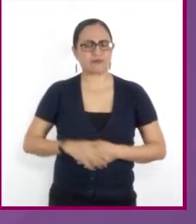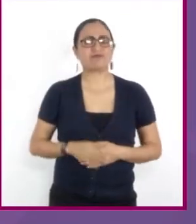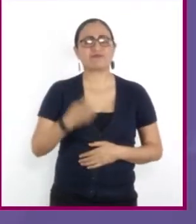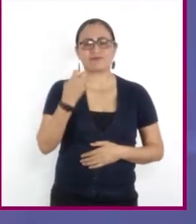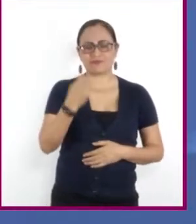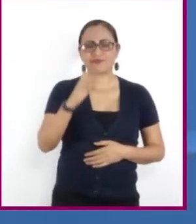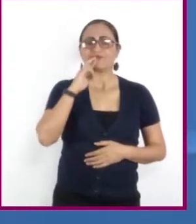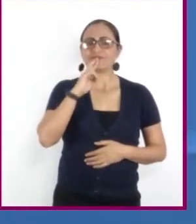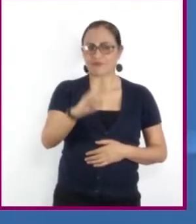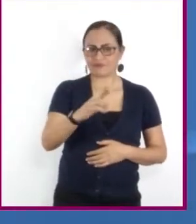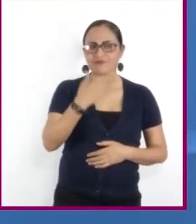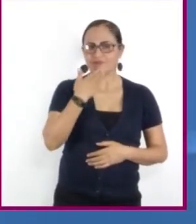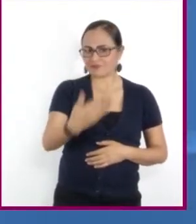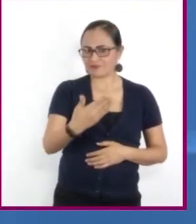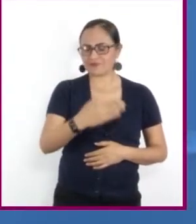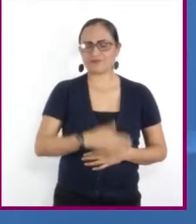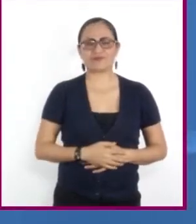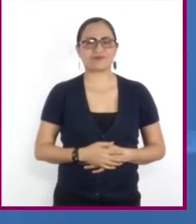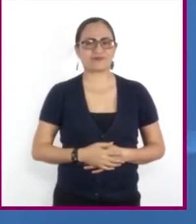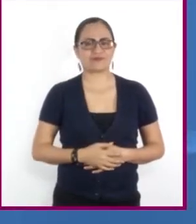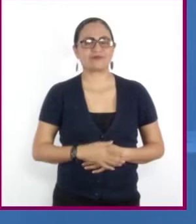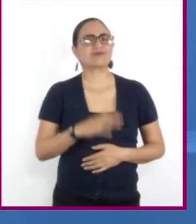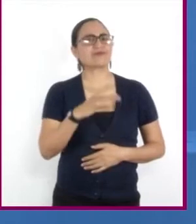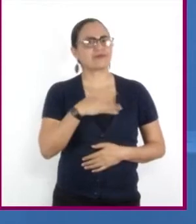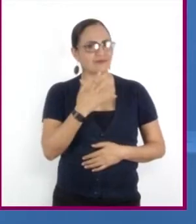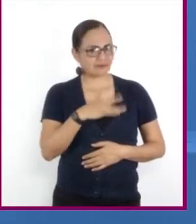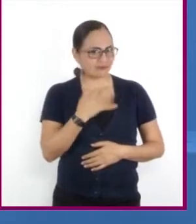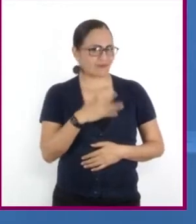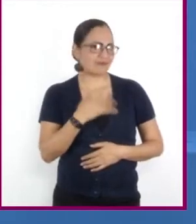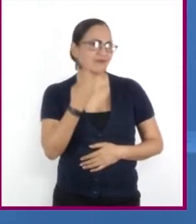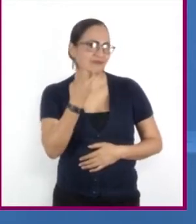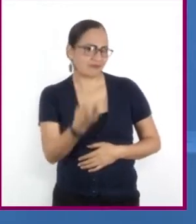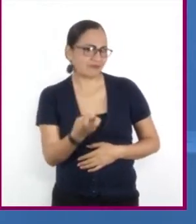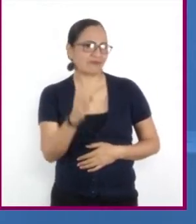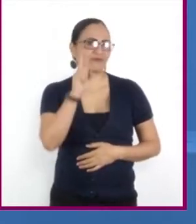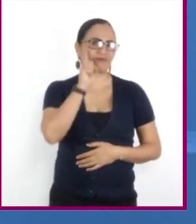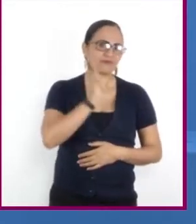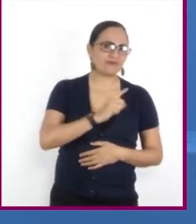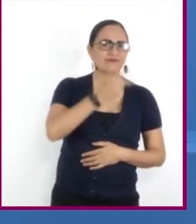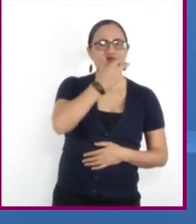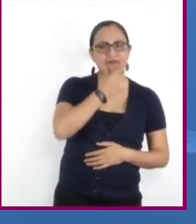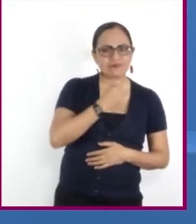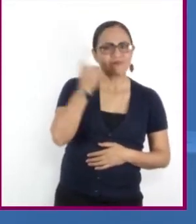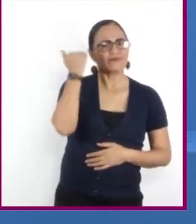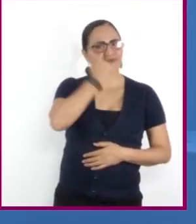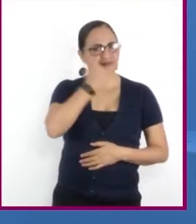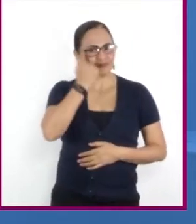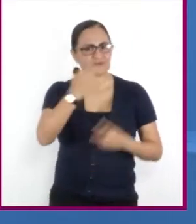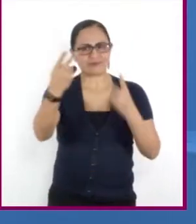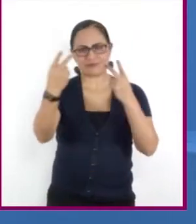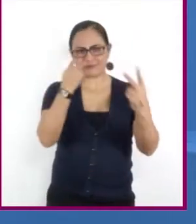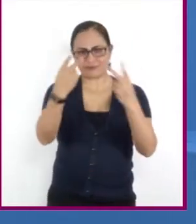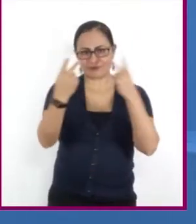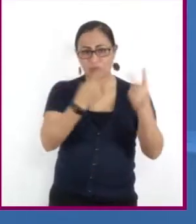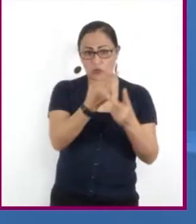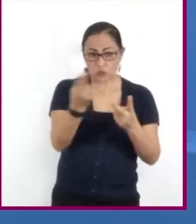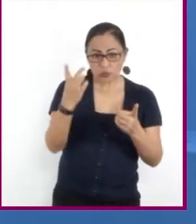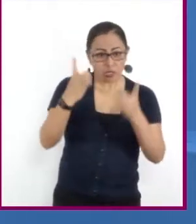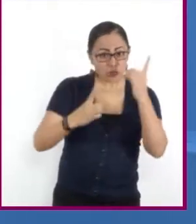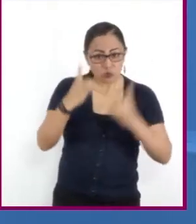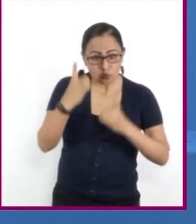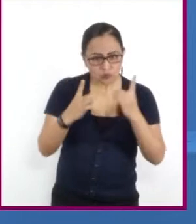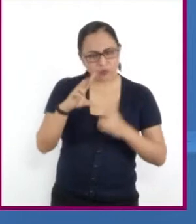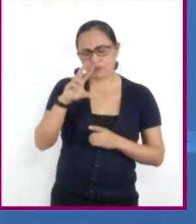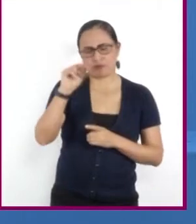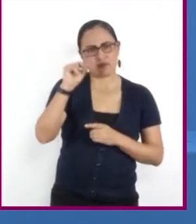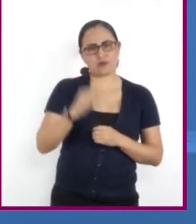tu respuesta, Enrique. Considero que con esto las y los estudiantes que nos acompañan ya no tienen ninguna duda